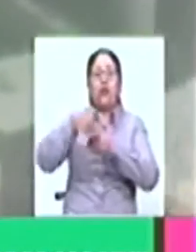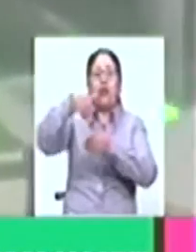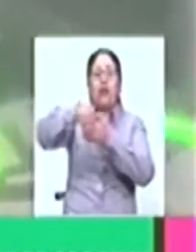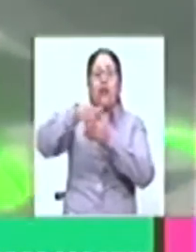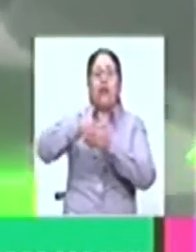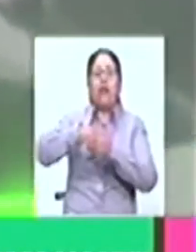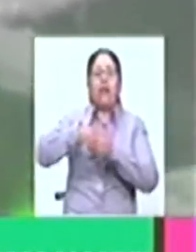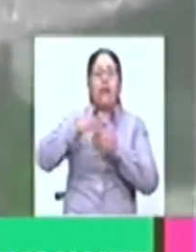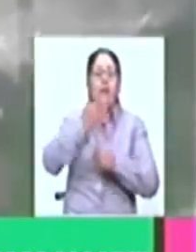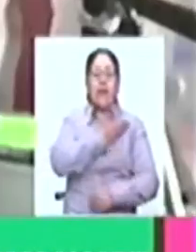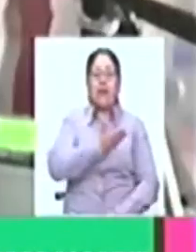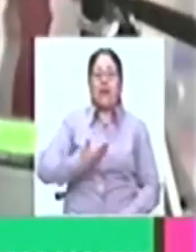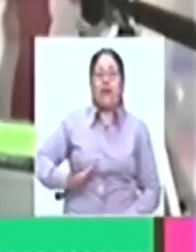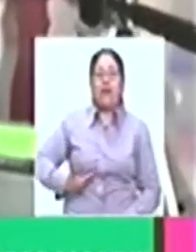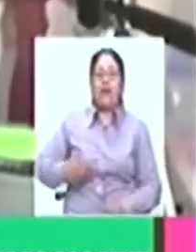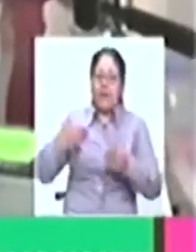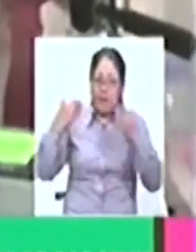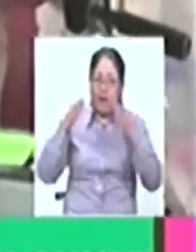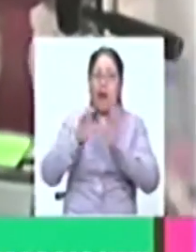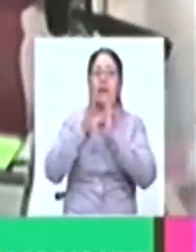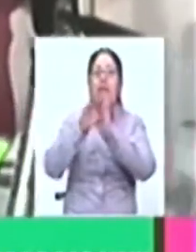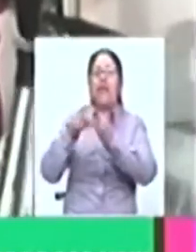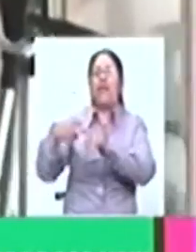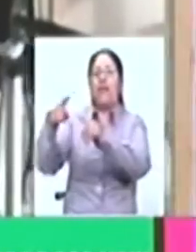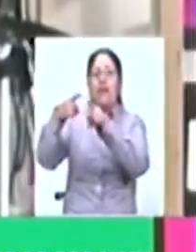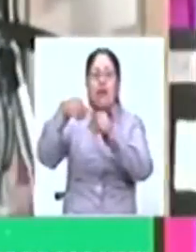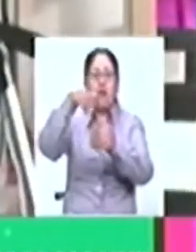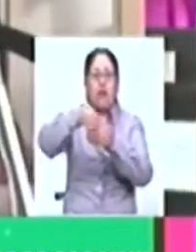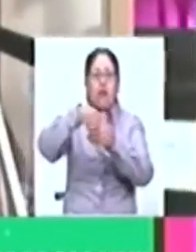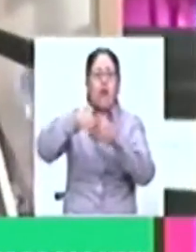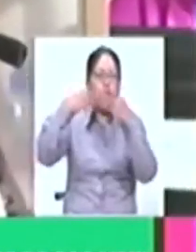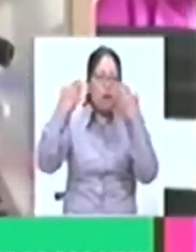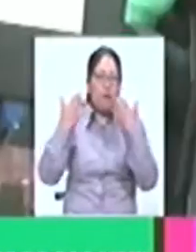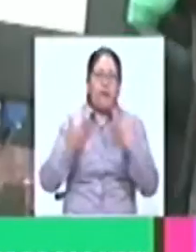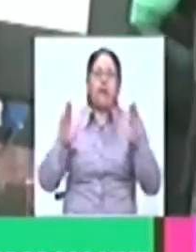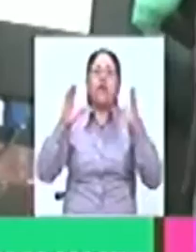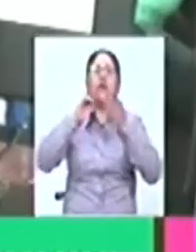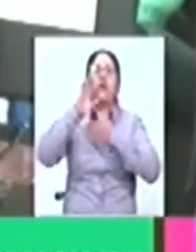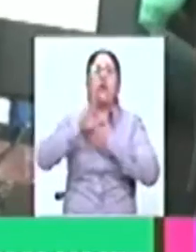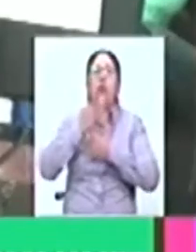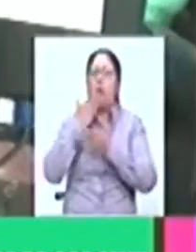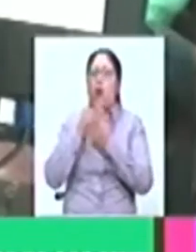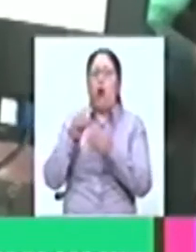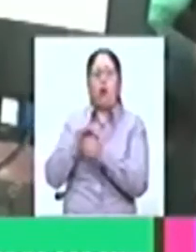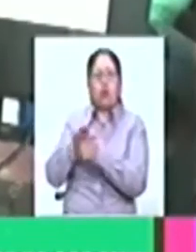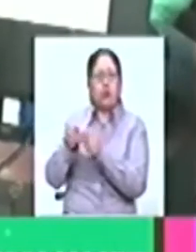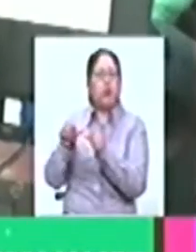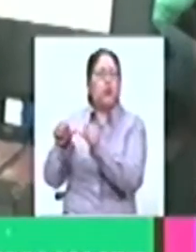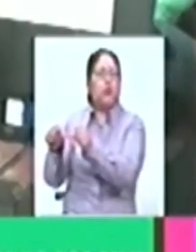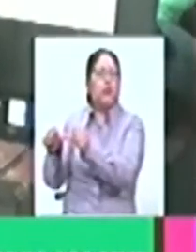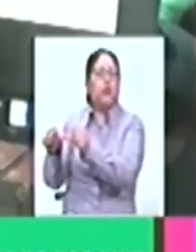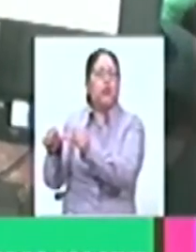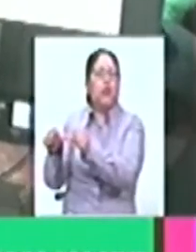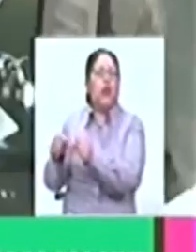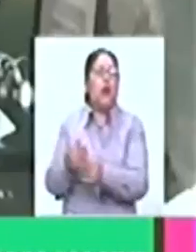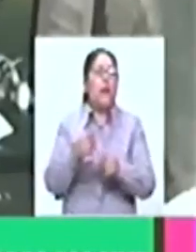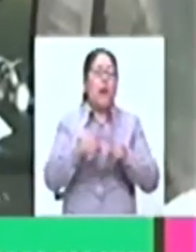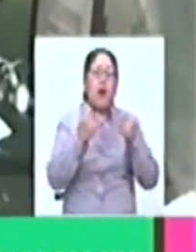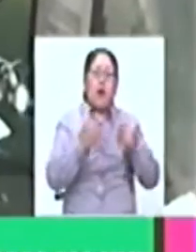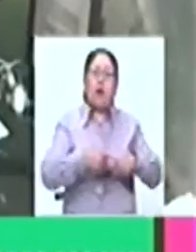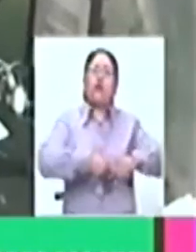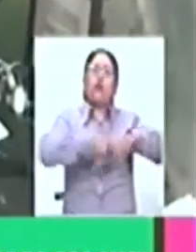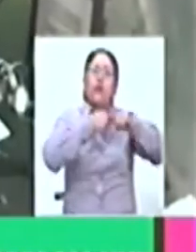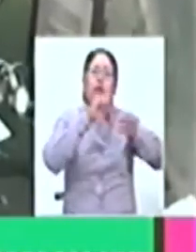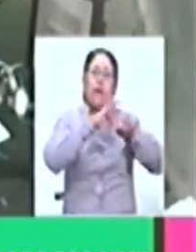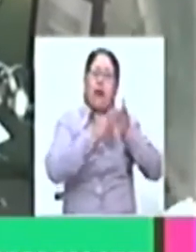porque hemos logrado celebrar una elección altamente participativa y que no tuvo repercusiones un impacto negativo